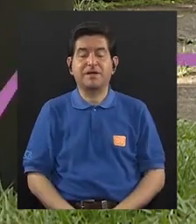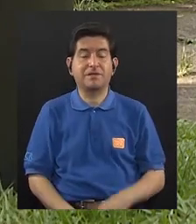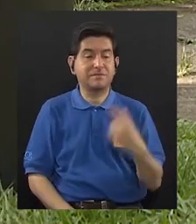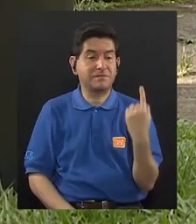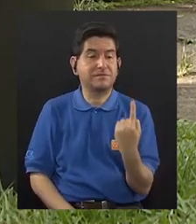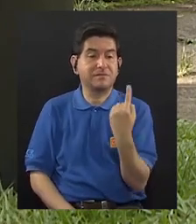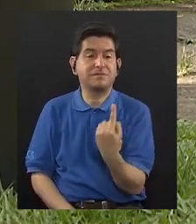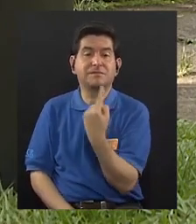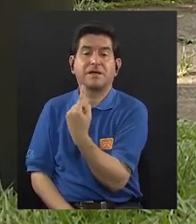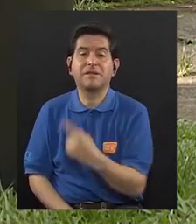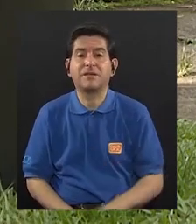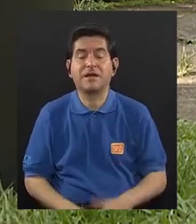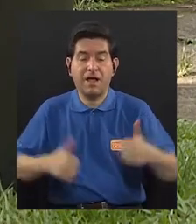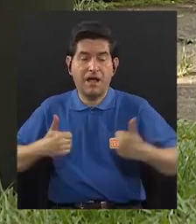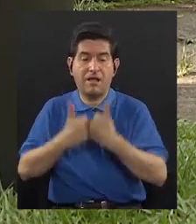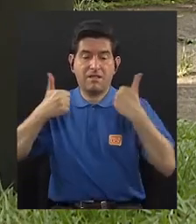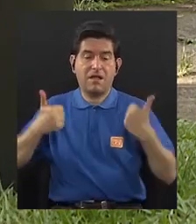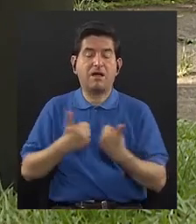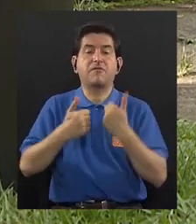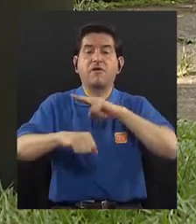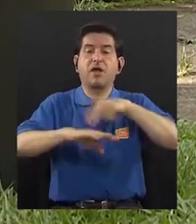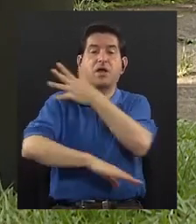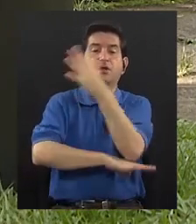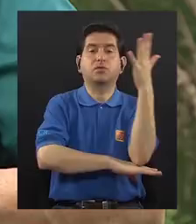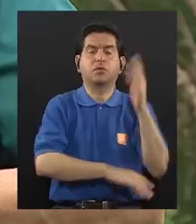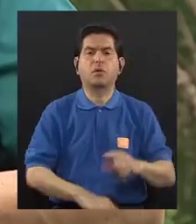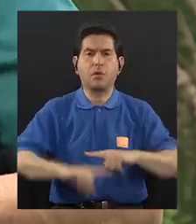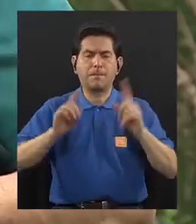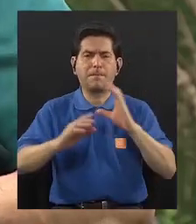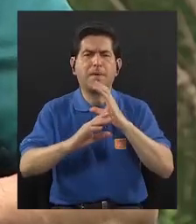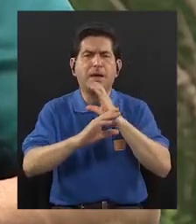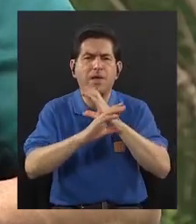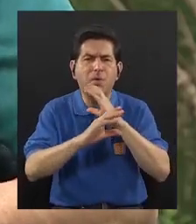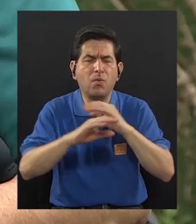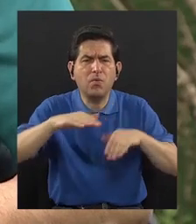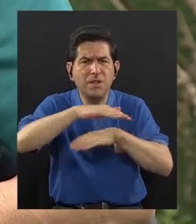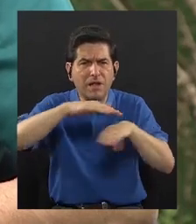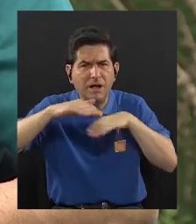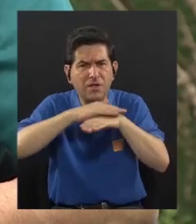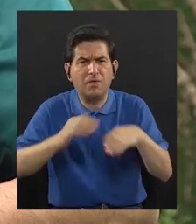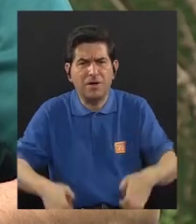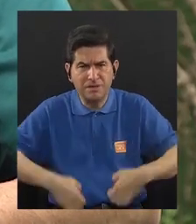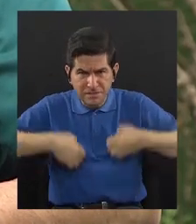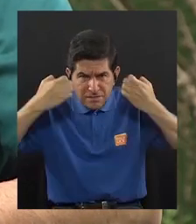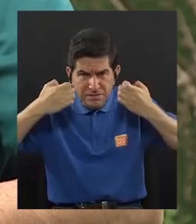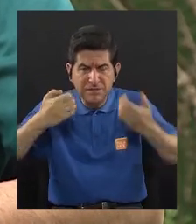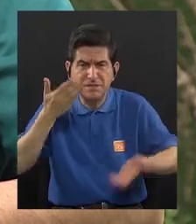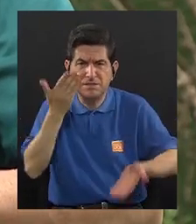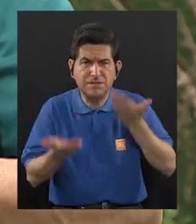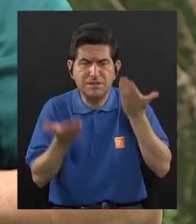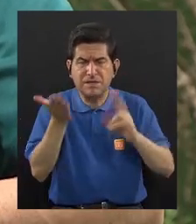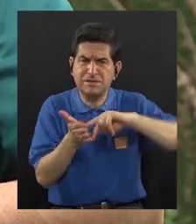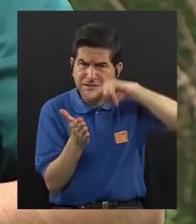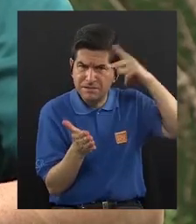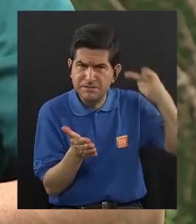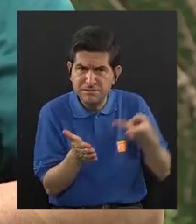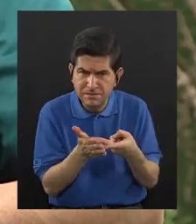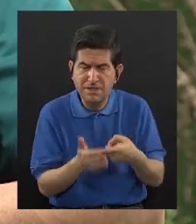literalmente de cada desafío que le presenta la naturaleza sin embargo hay cuidados básicos digamos que han resultado